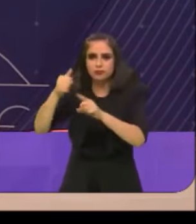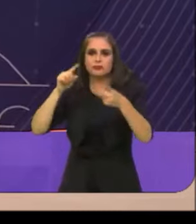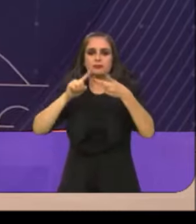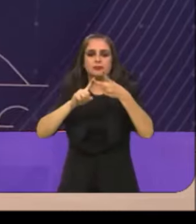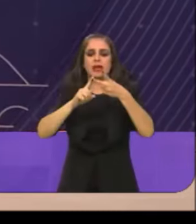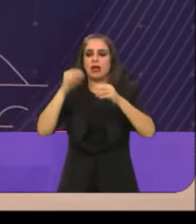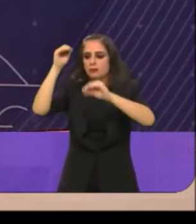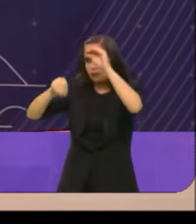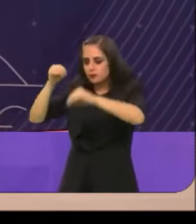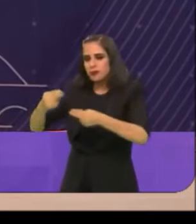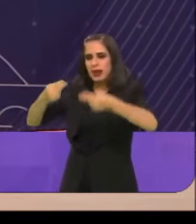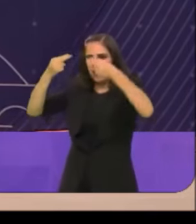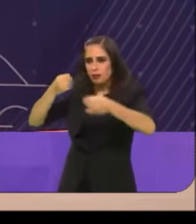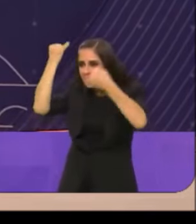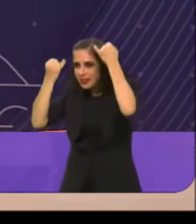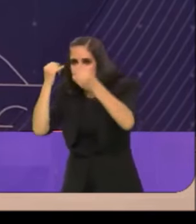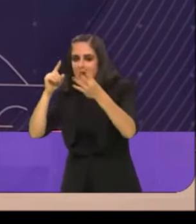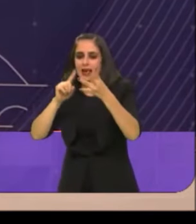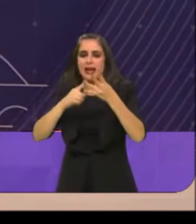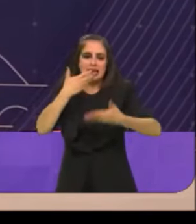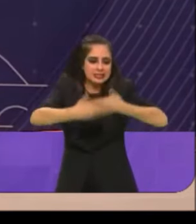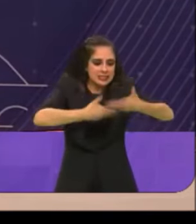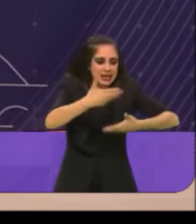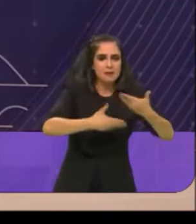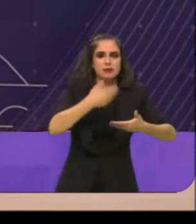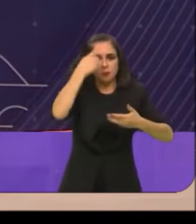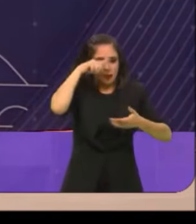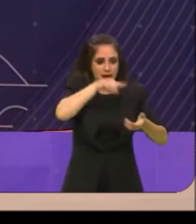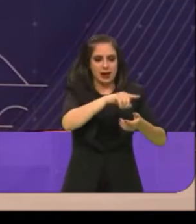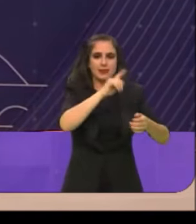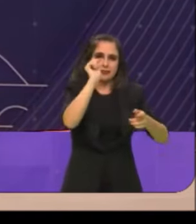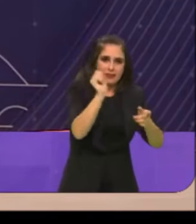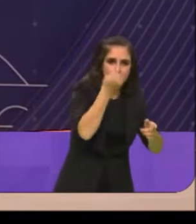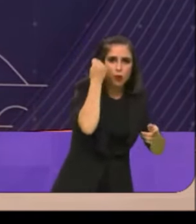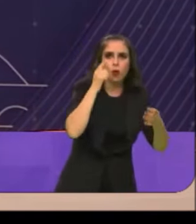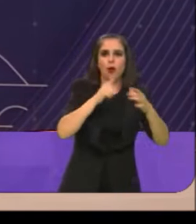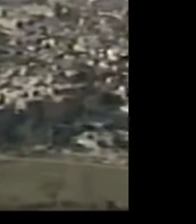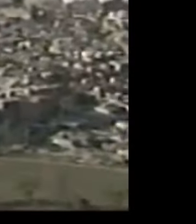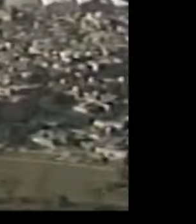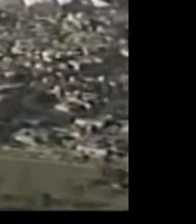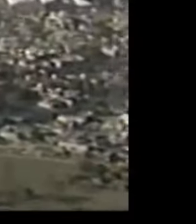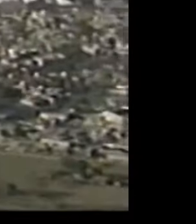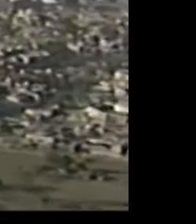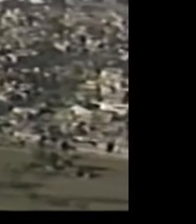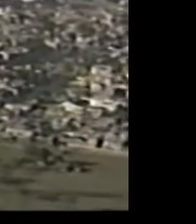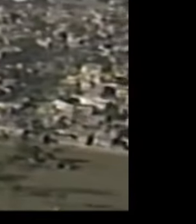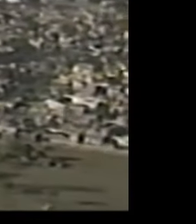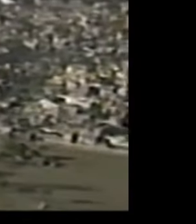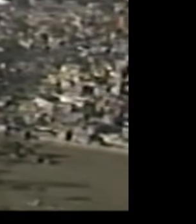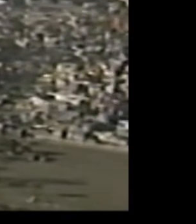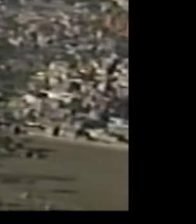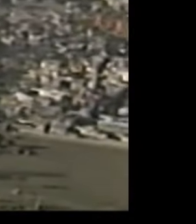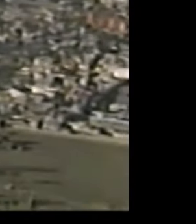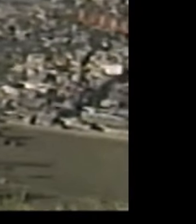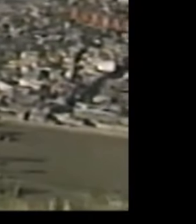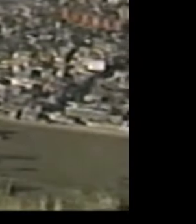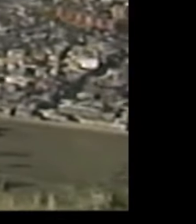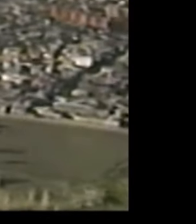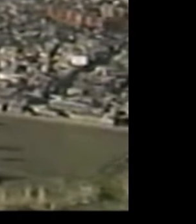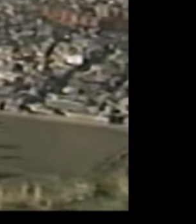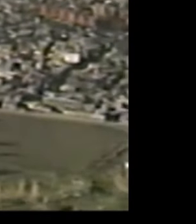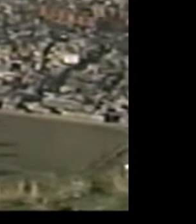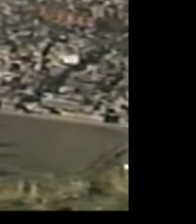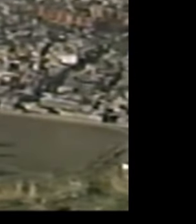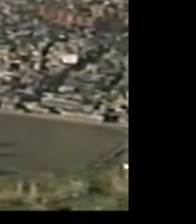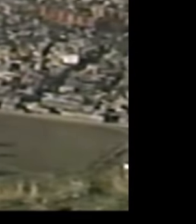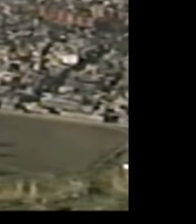diversa y tiene múltiples aspiraciones la clase trabajadora merece respeto y no que se le utilice para escalar políticamente